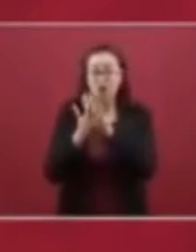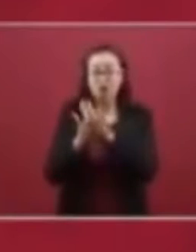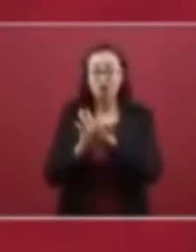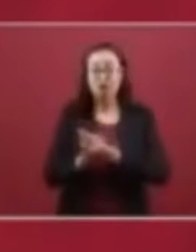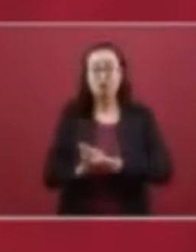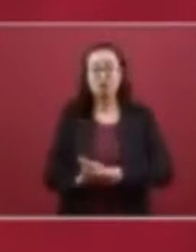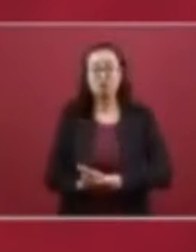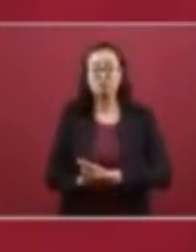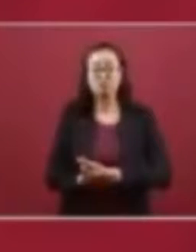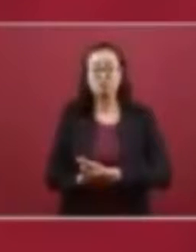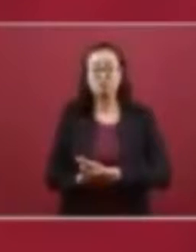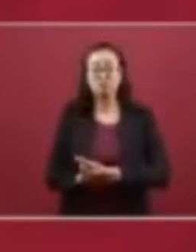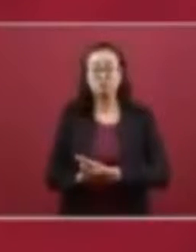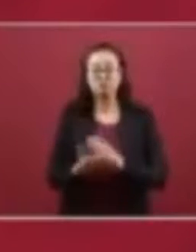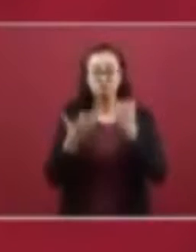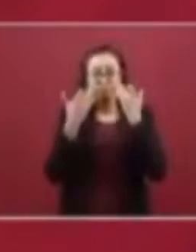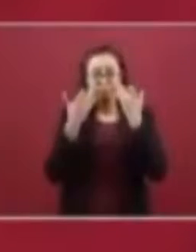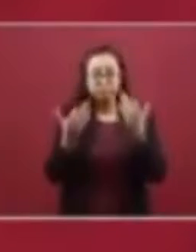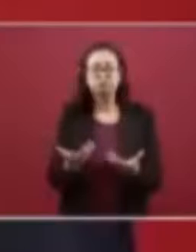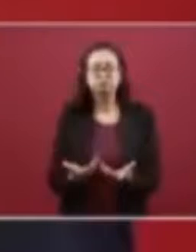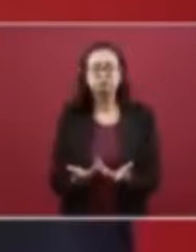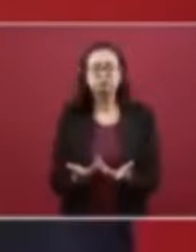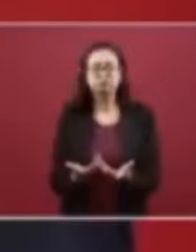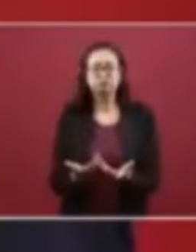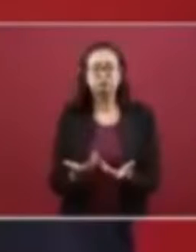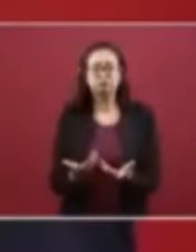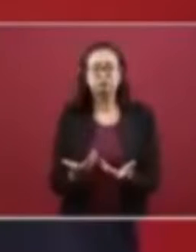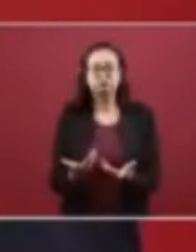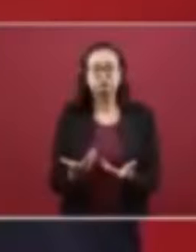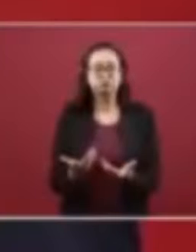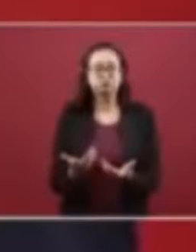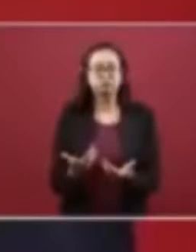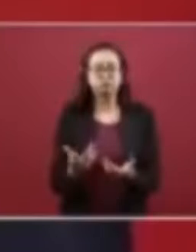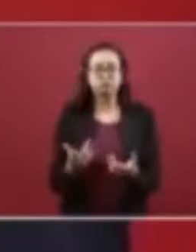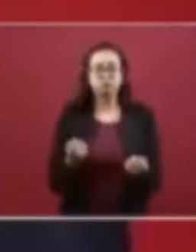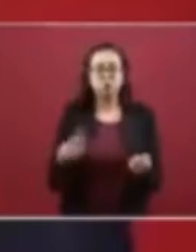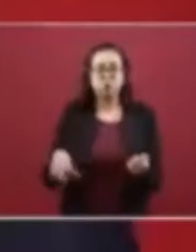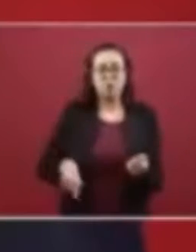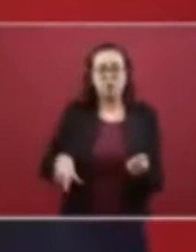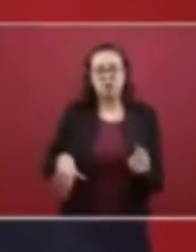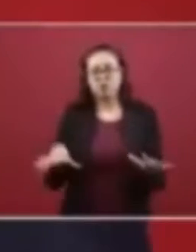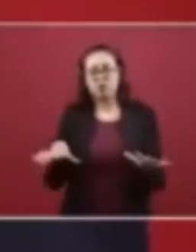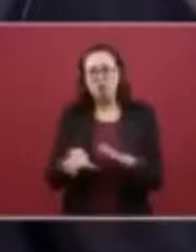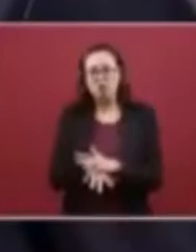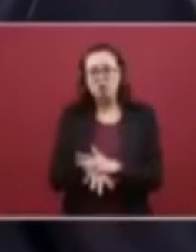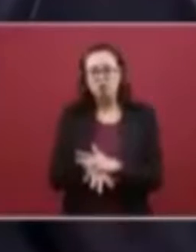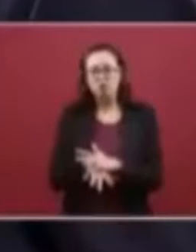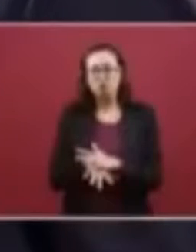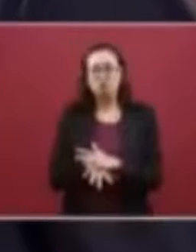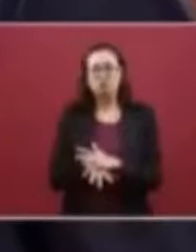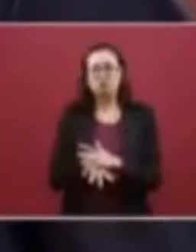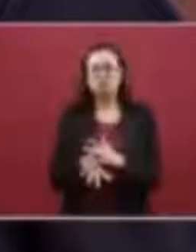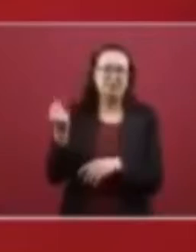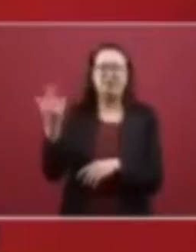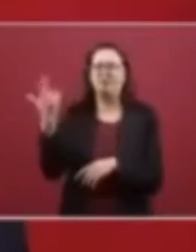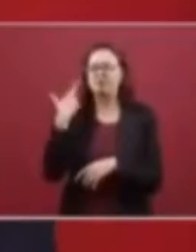estamos ahora llevando a cabo, este cambio de régimen, no solo